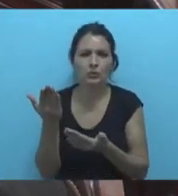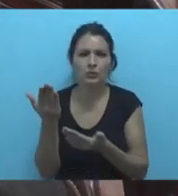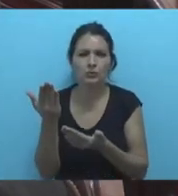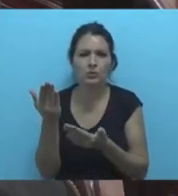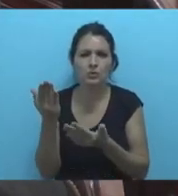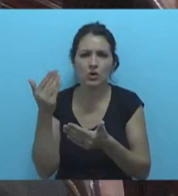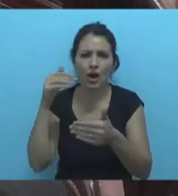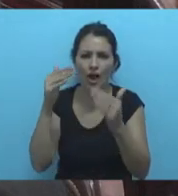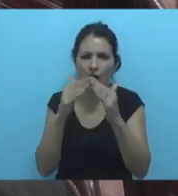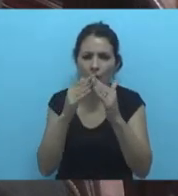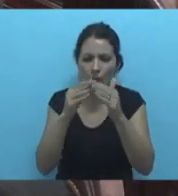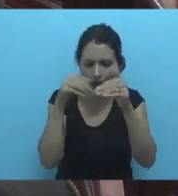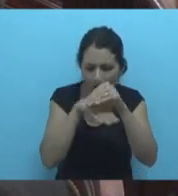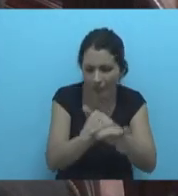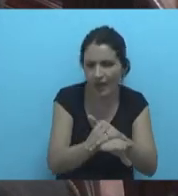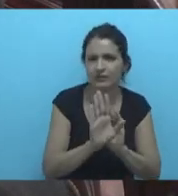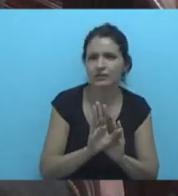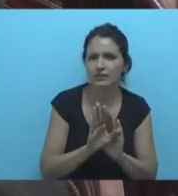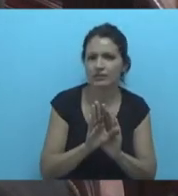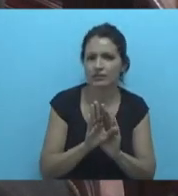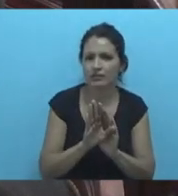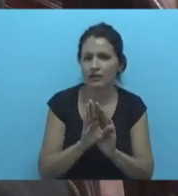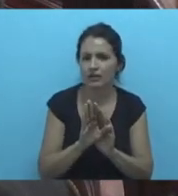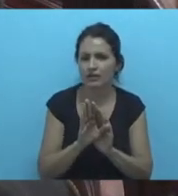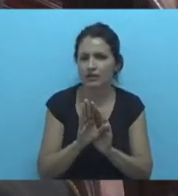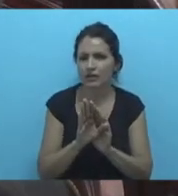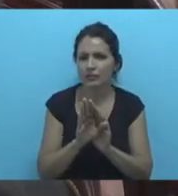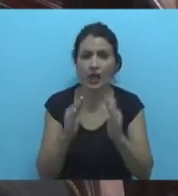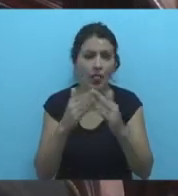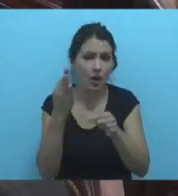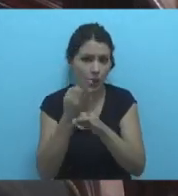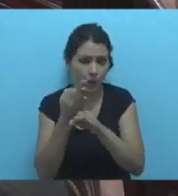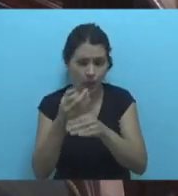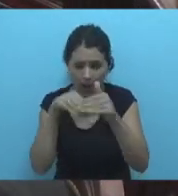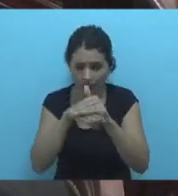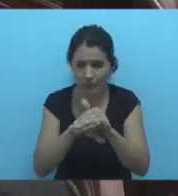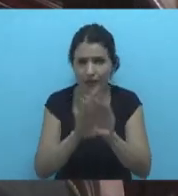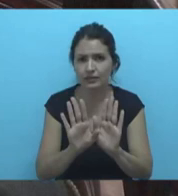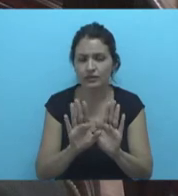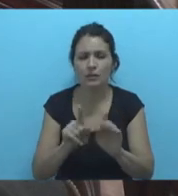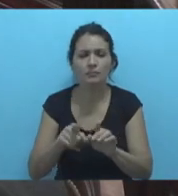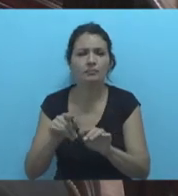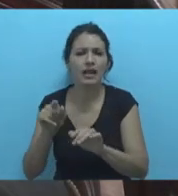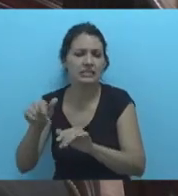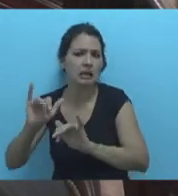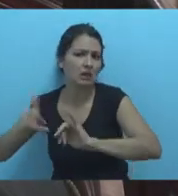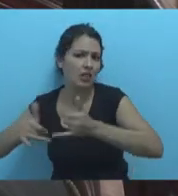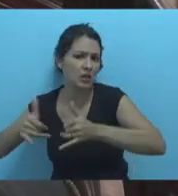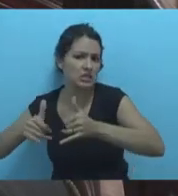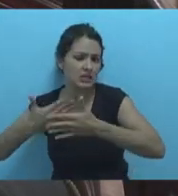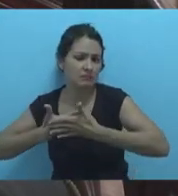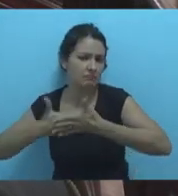debía echarlo de la casa. Y en su adolescencia, Marina decidió vivir una vida libre de hipocresía